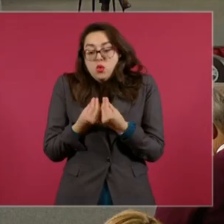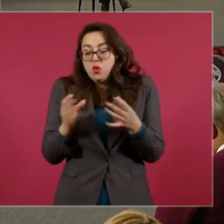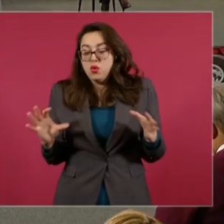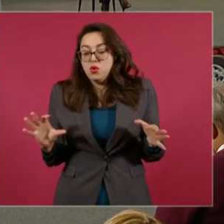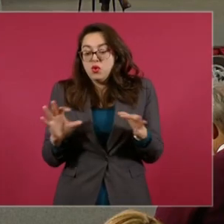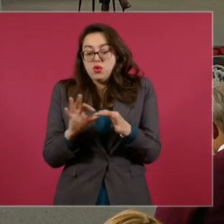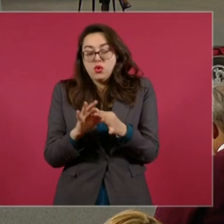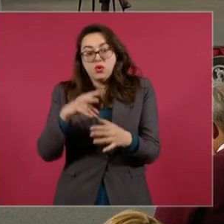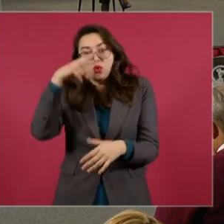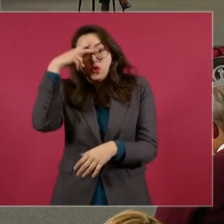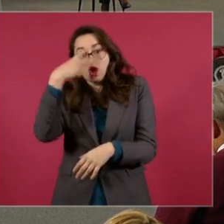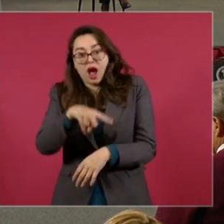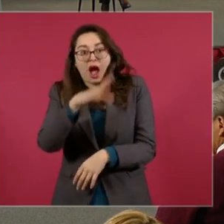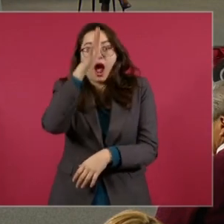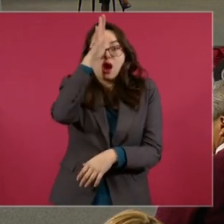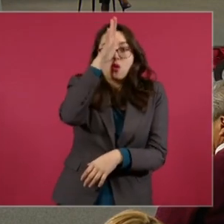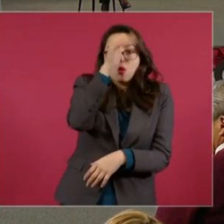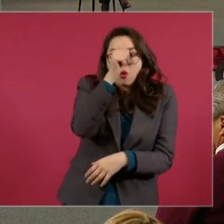acuerdos mutuos